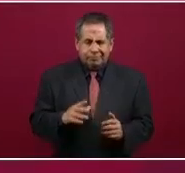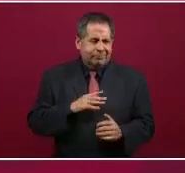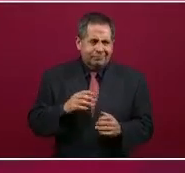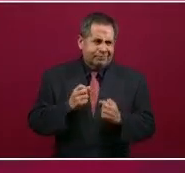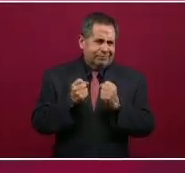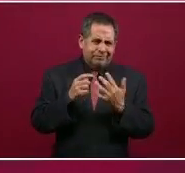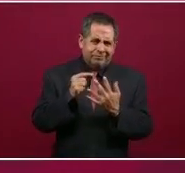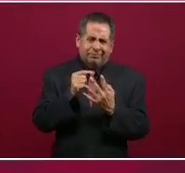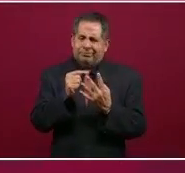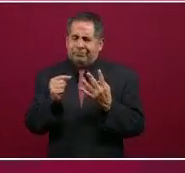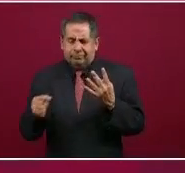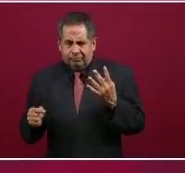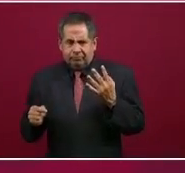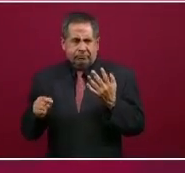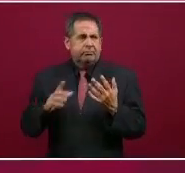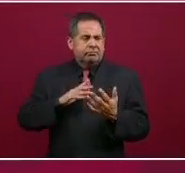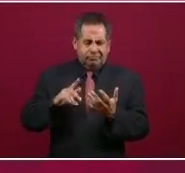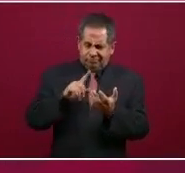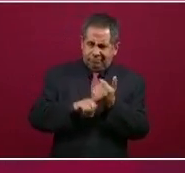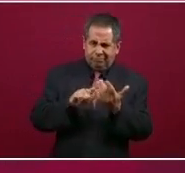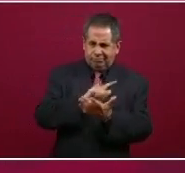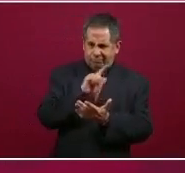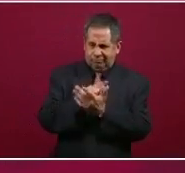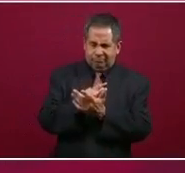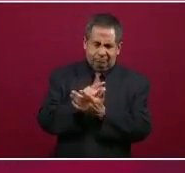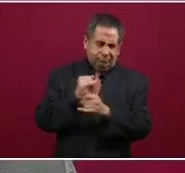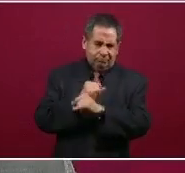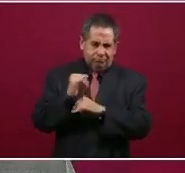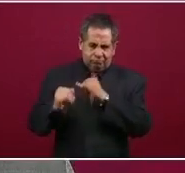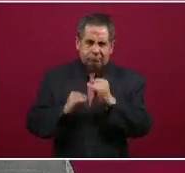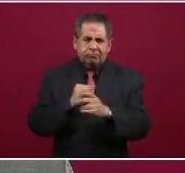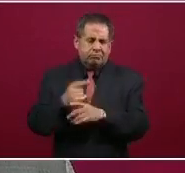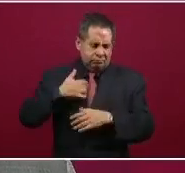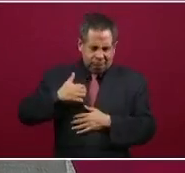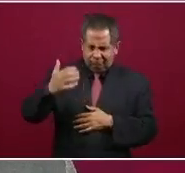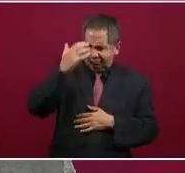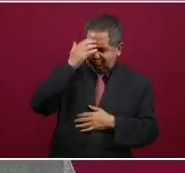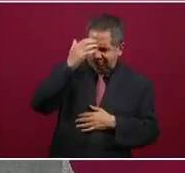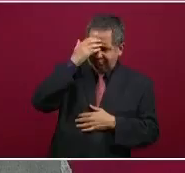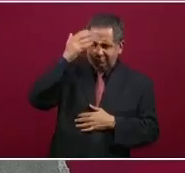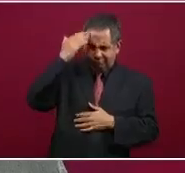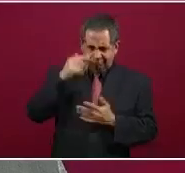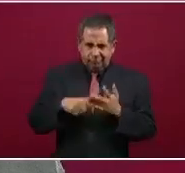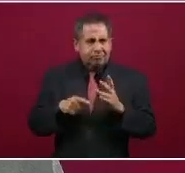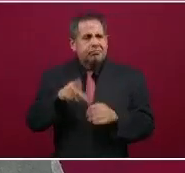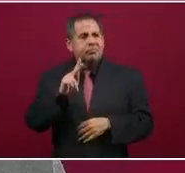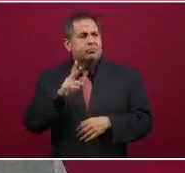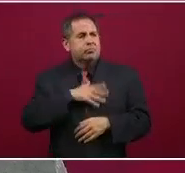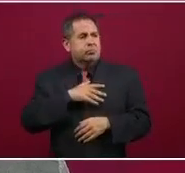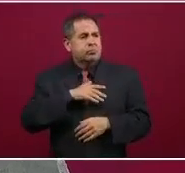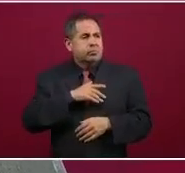Existen mecanismos legales, no los desconocemos, pero no queremos